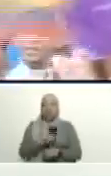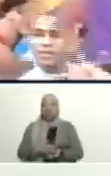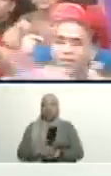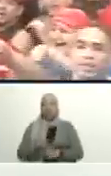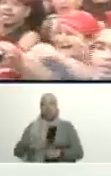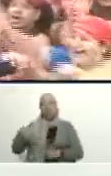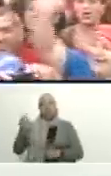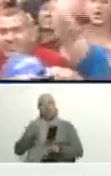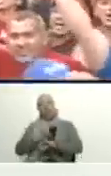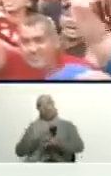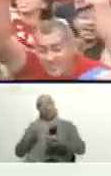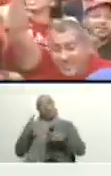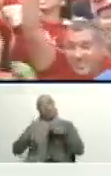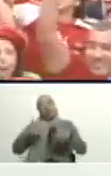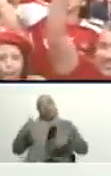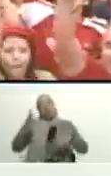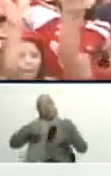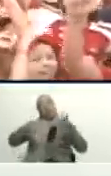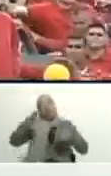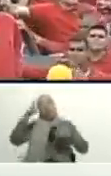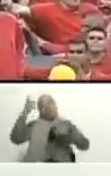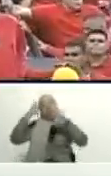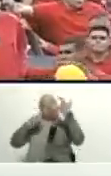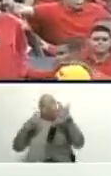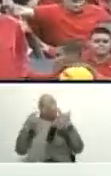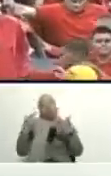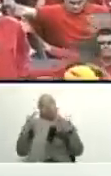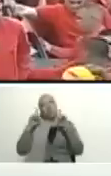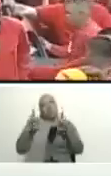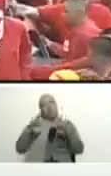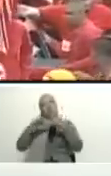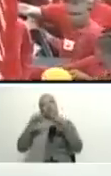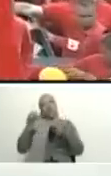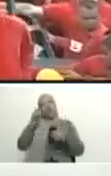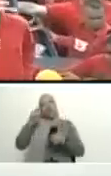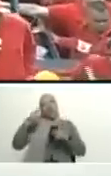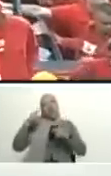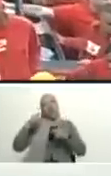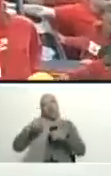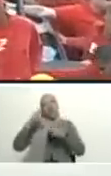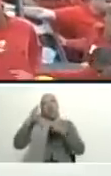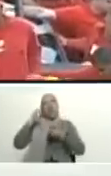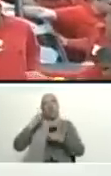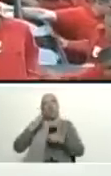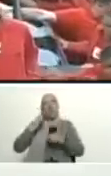Luego que terminó el acto, recorrimos con el comandante Chávez en un camión toda la avenida Bolívar.